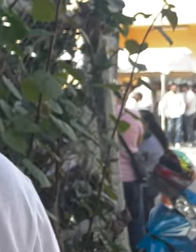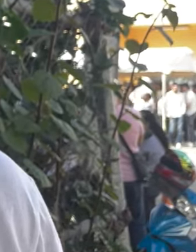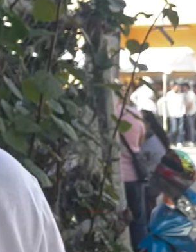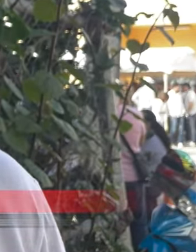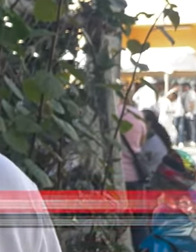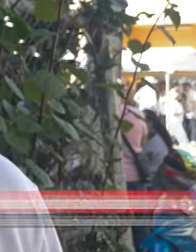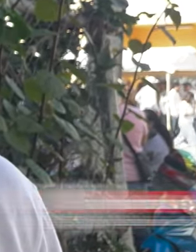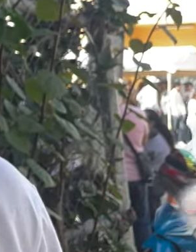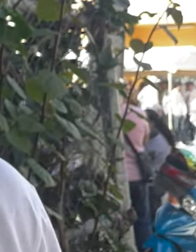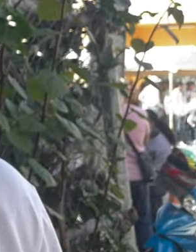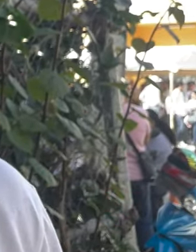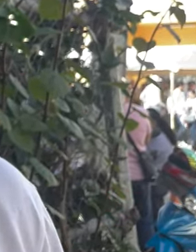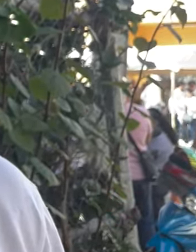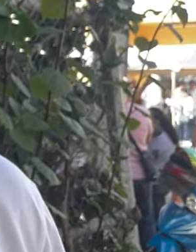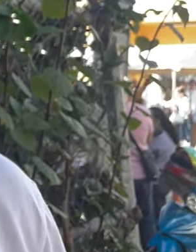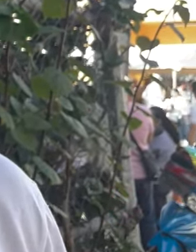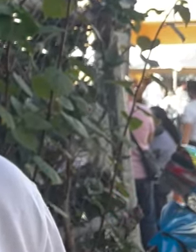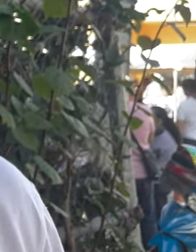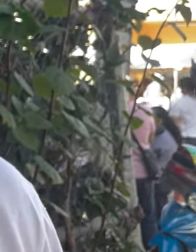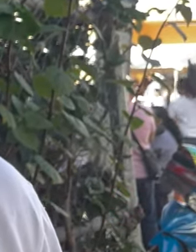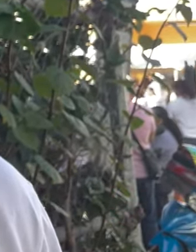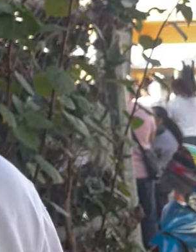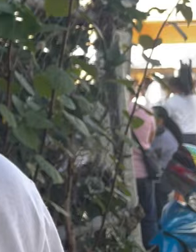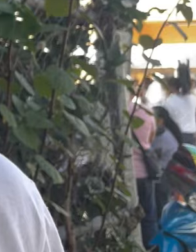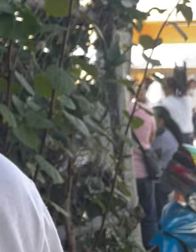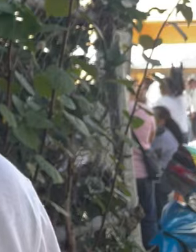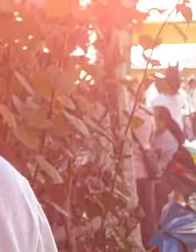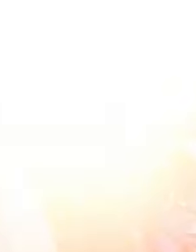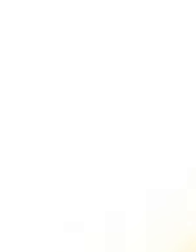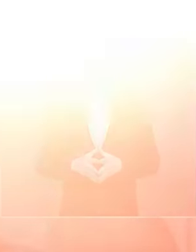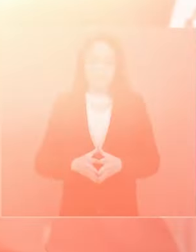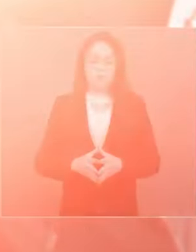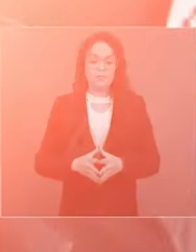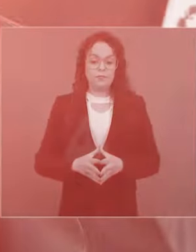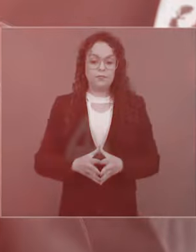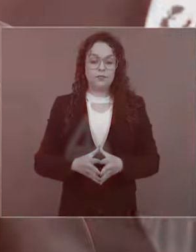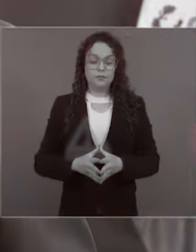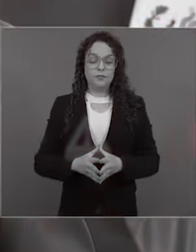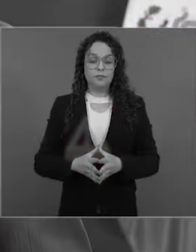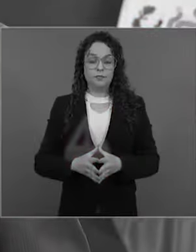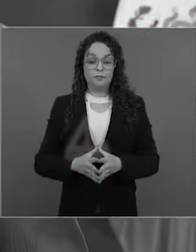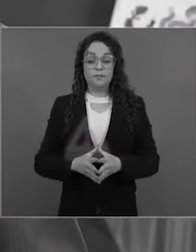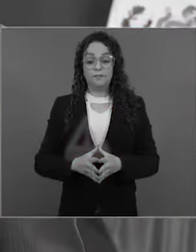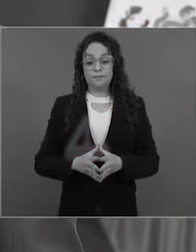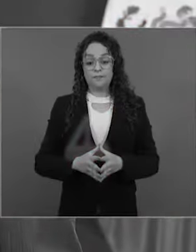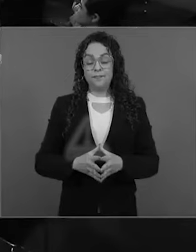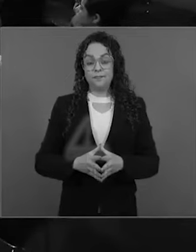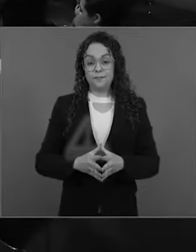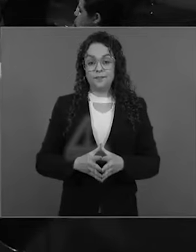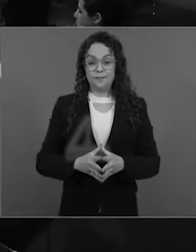diaria. 10 años que estuve laborando en los juzgados de distrito. Dice, a